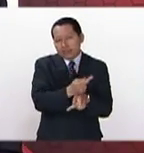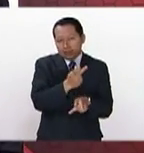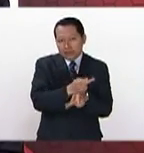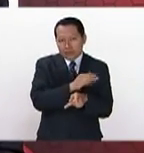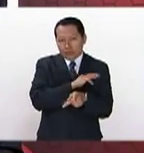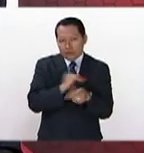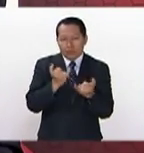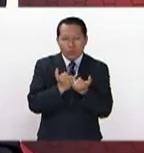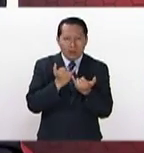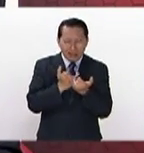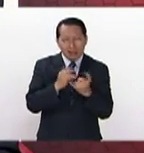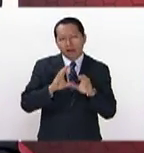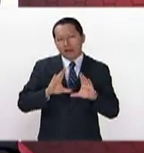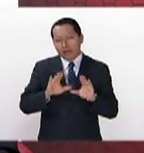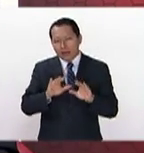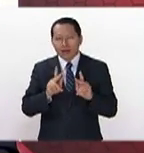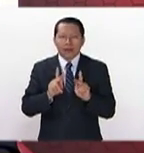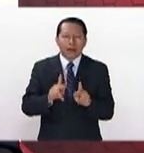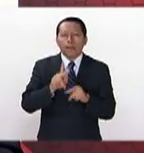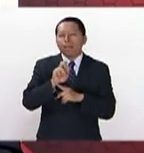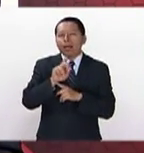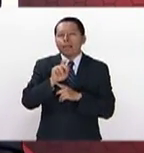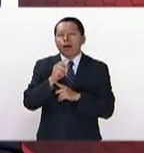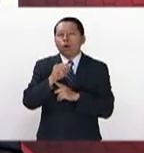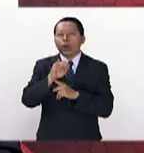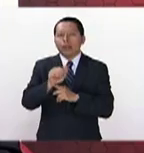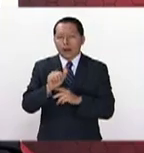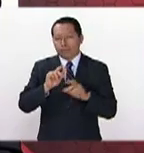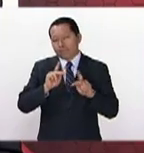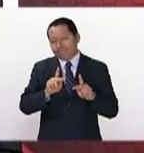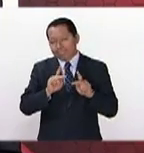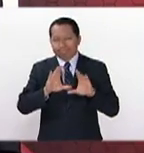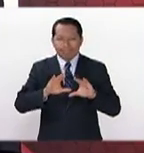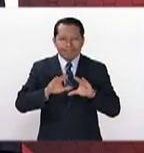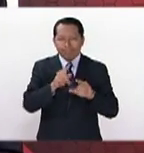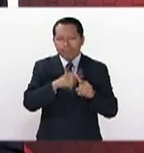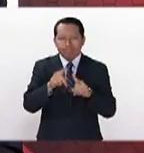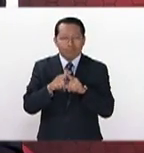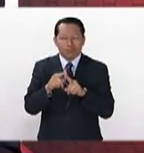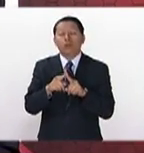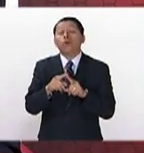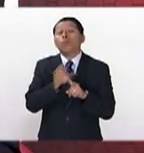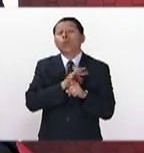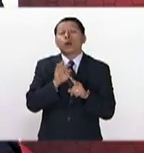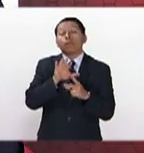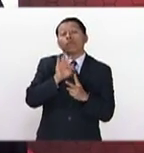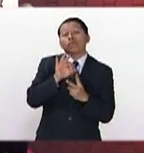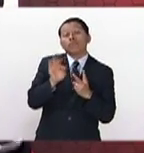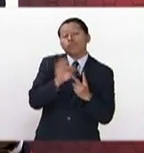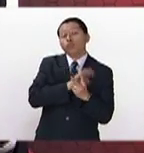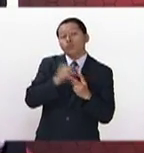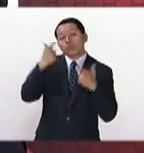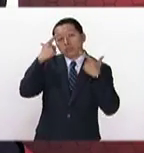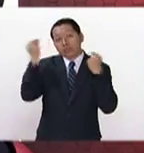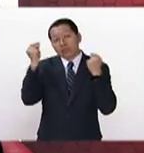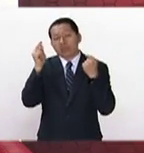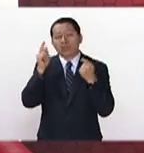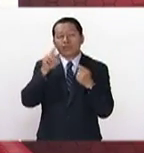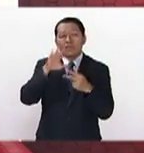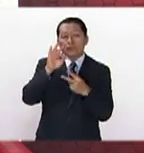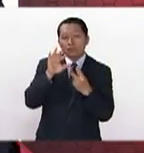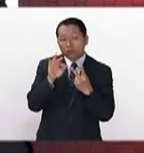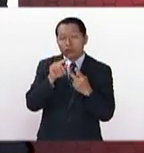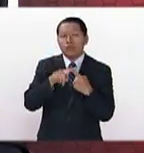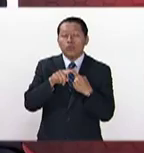formación pedagógica, y esto les da dos opciones a nuestros jóvenes egresados, el que puedan aspirar o al mundo del